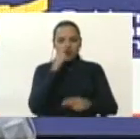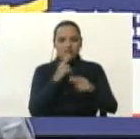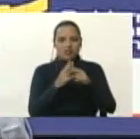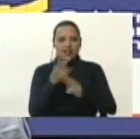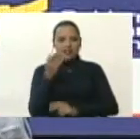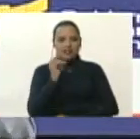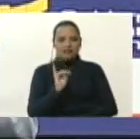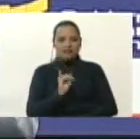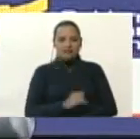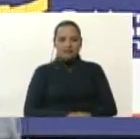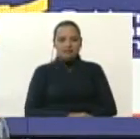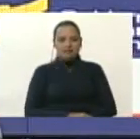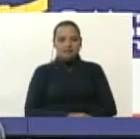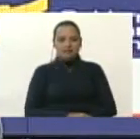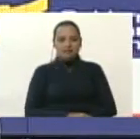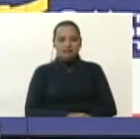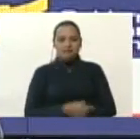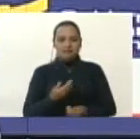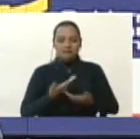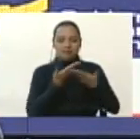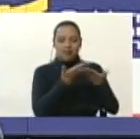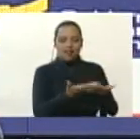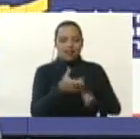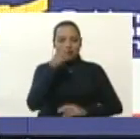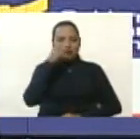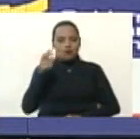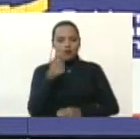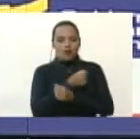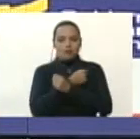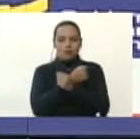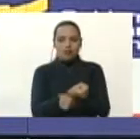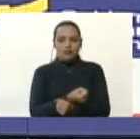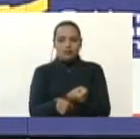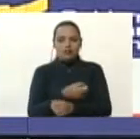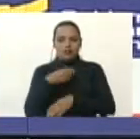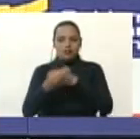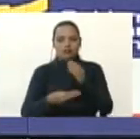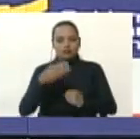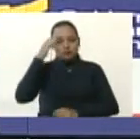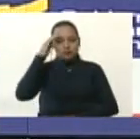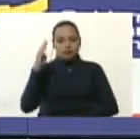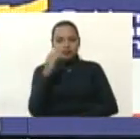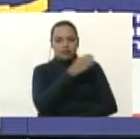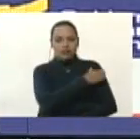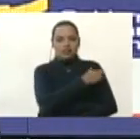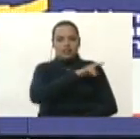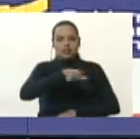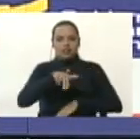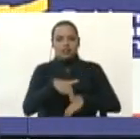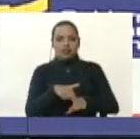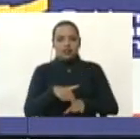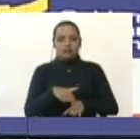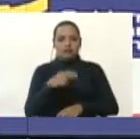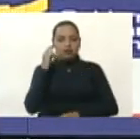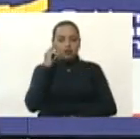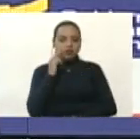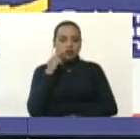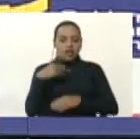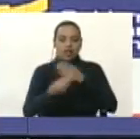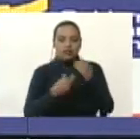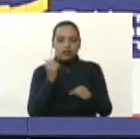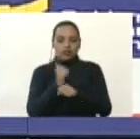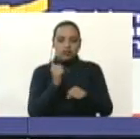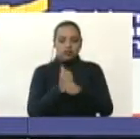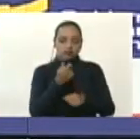tiene para llevarle al pueblo con amor, como es la Milicia Nacional Bolivariana en todas las funciones que cumple, llevarle al